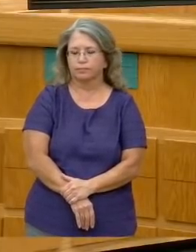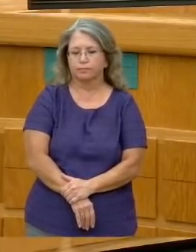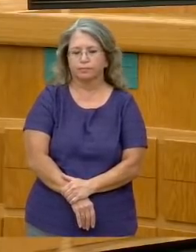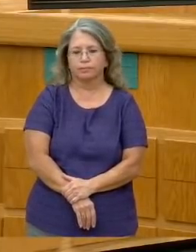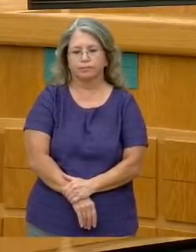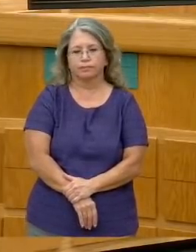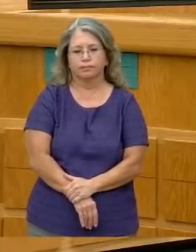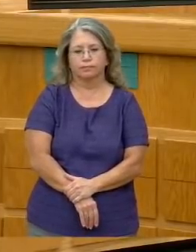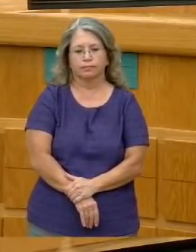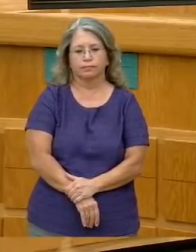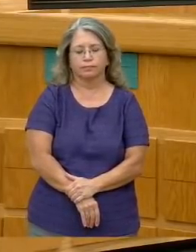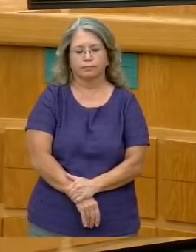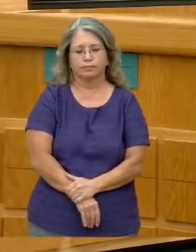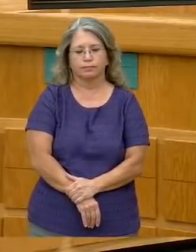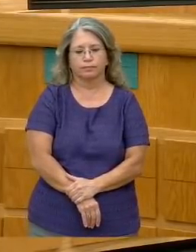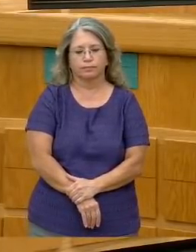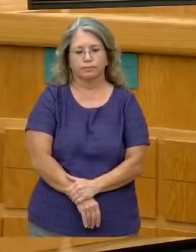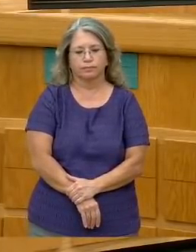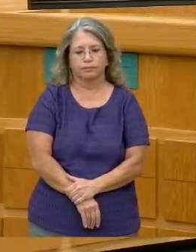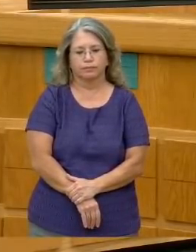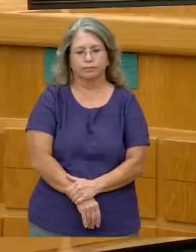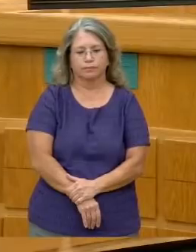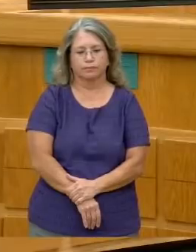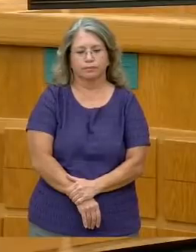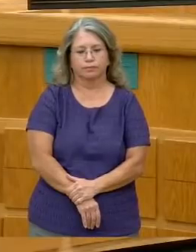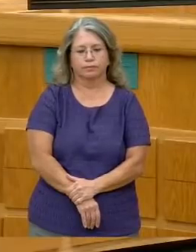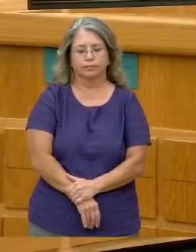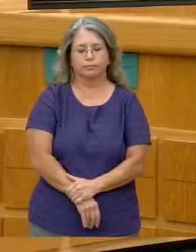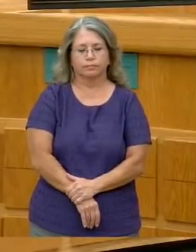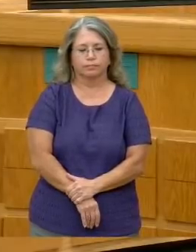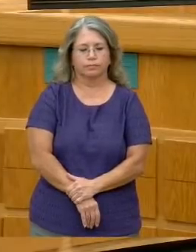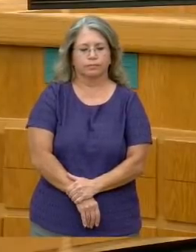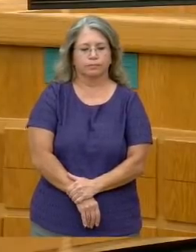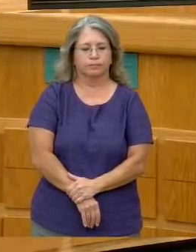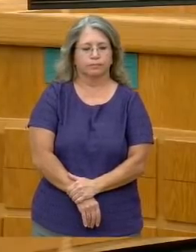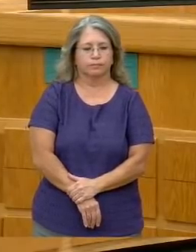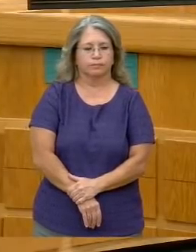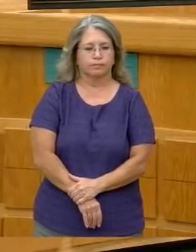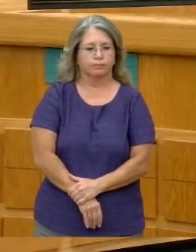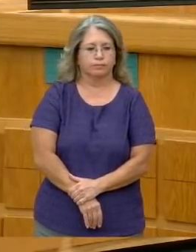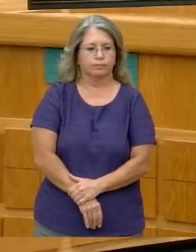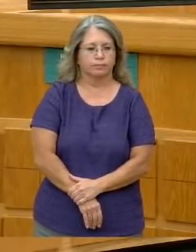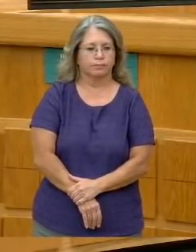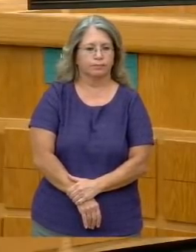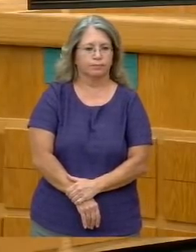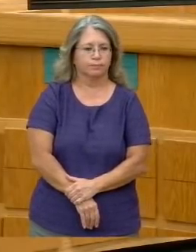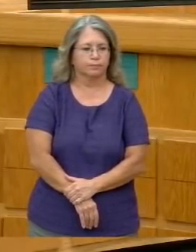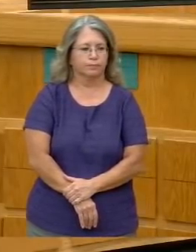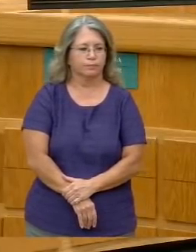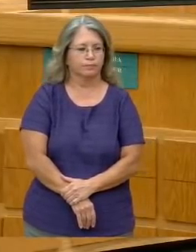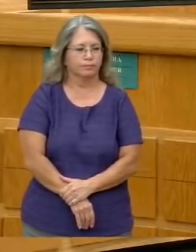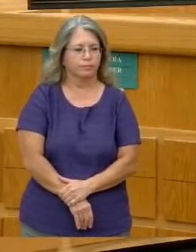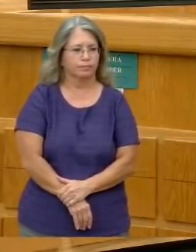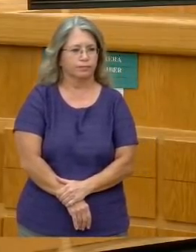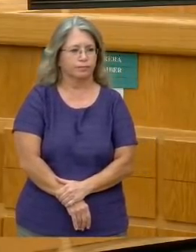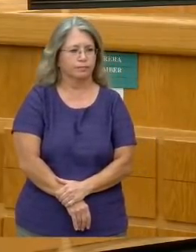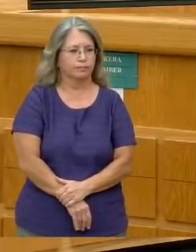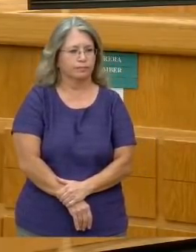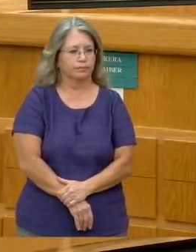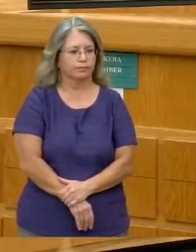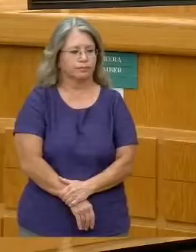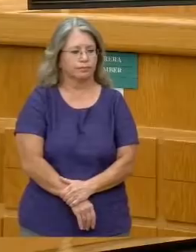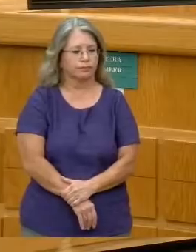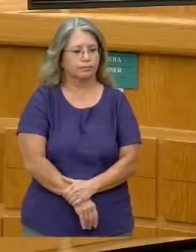resultados, por favor quédese en casa hasta que obtenga los resultados. Así evitará que continúe la propagación del virus y que continúe la exposición a